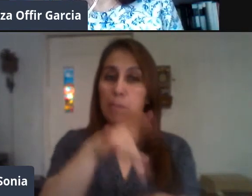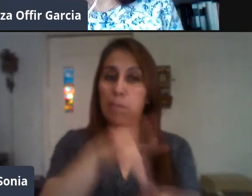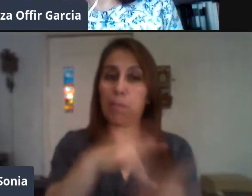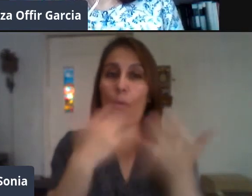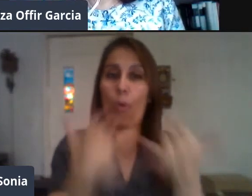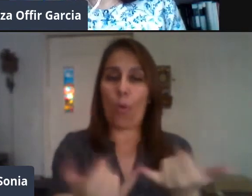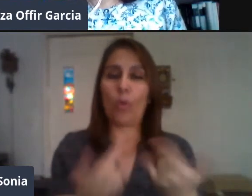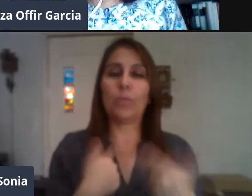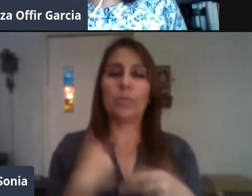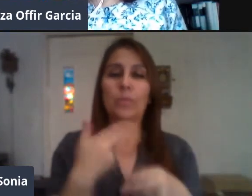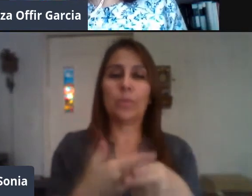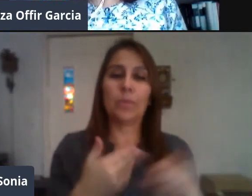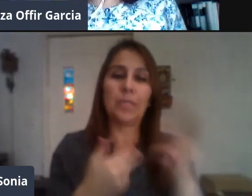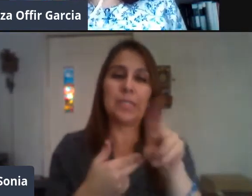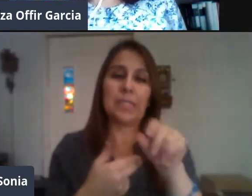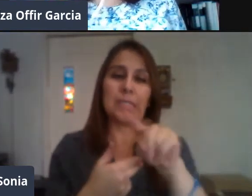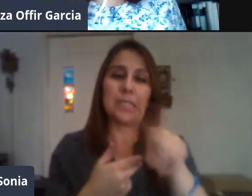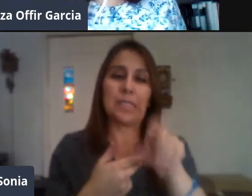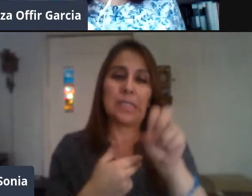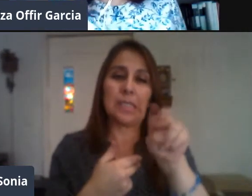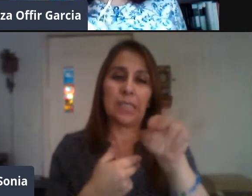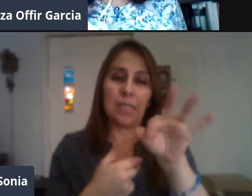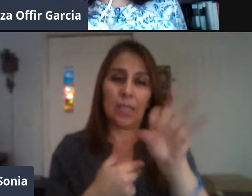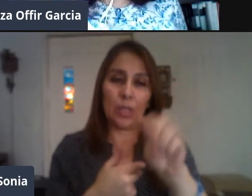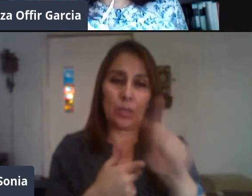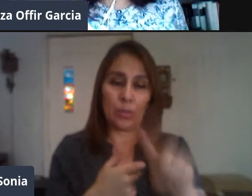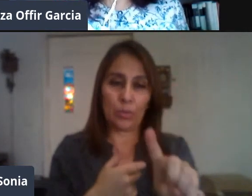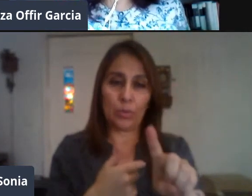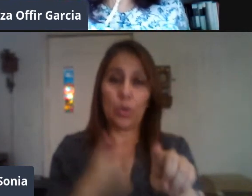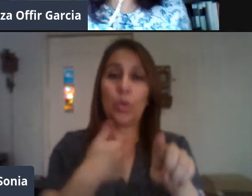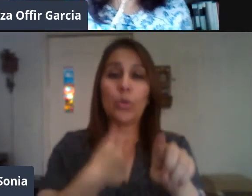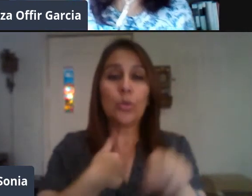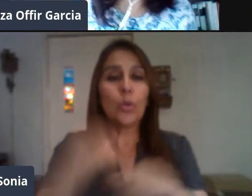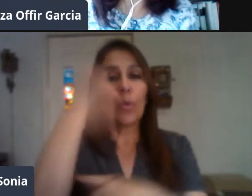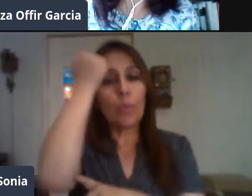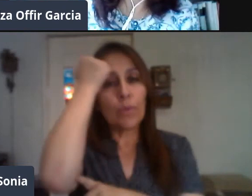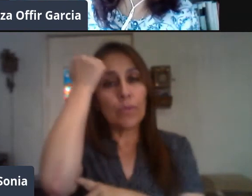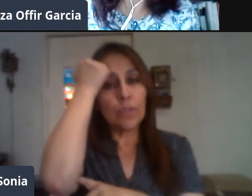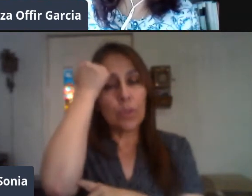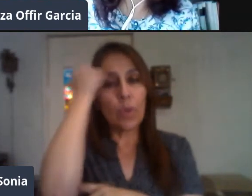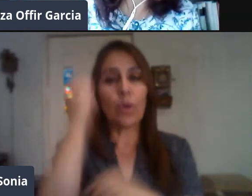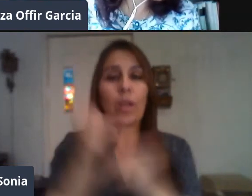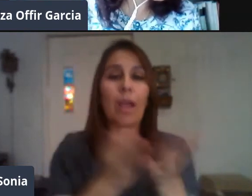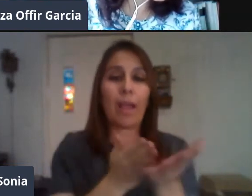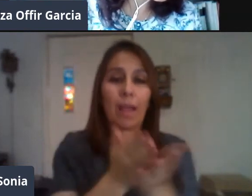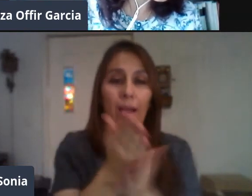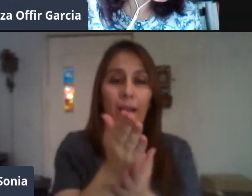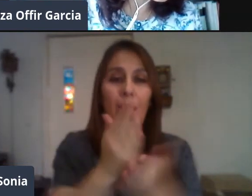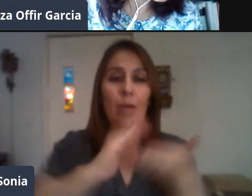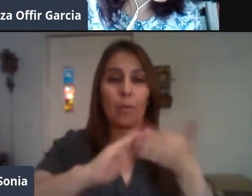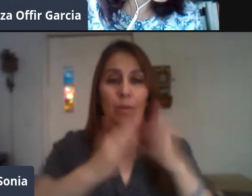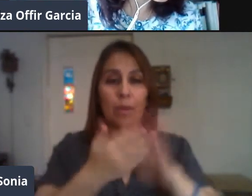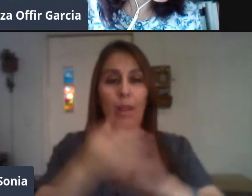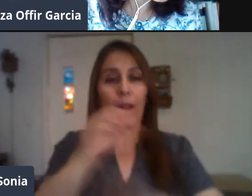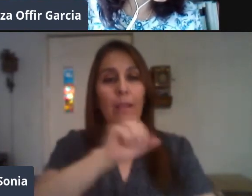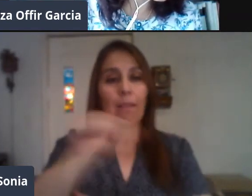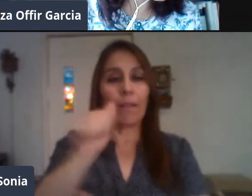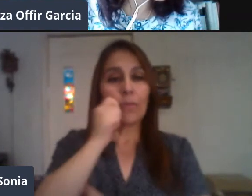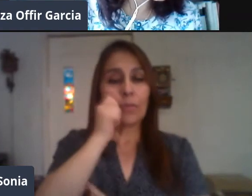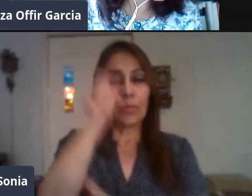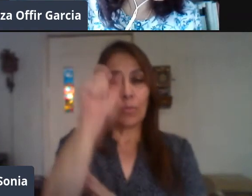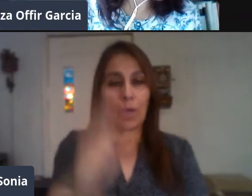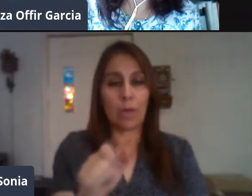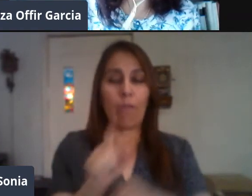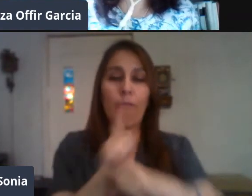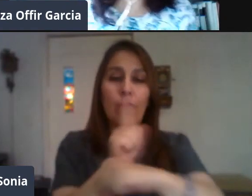santos y soy profesor del programa educación comunitaria y derechos humanos de la facultad de educación